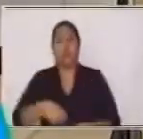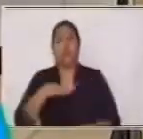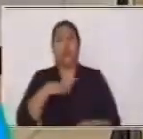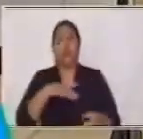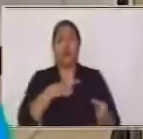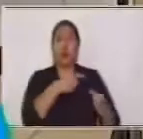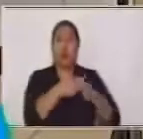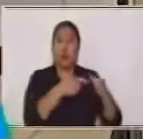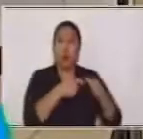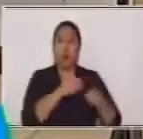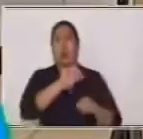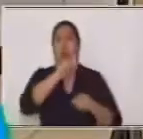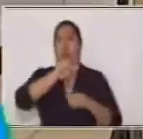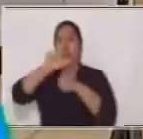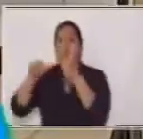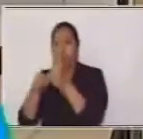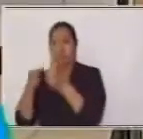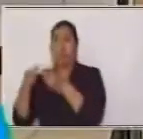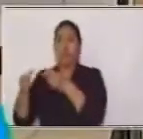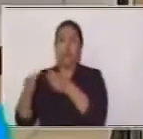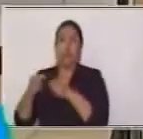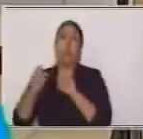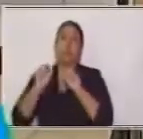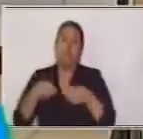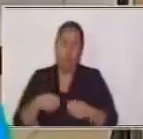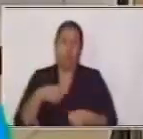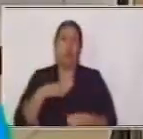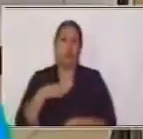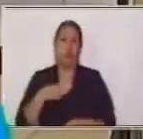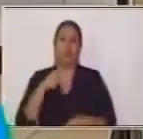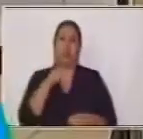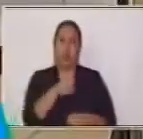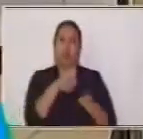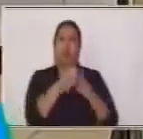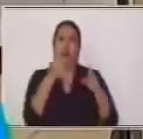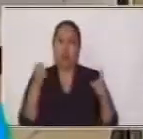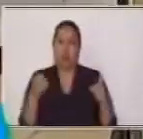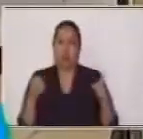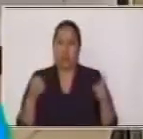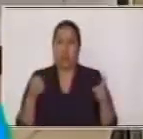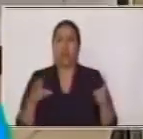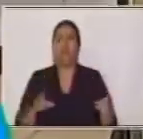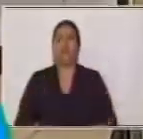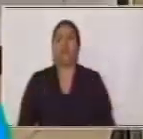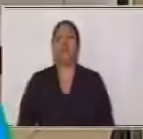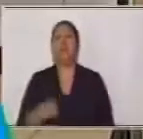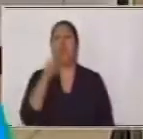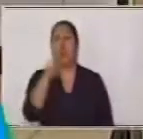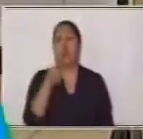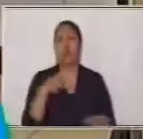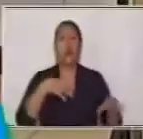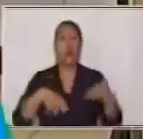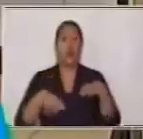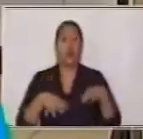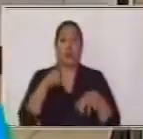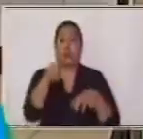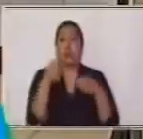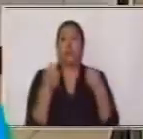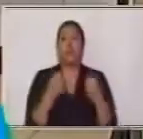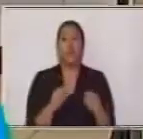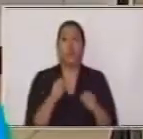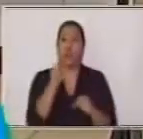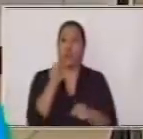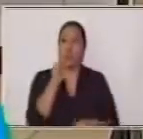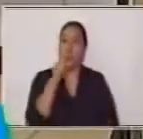de las oraciones compuestas. Entonces, tu actividad, lo que vas a realizar, es que vas a escribir